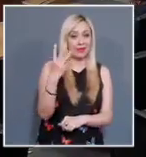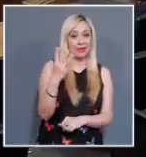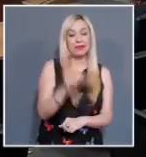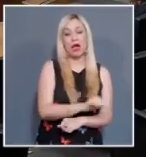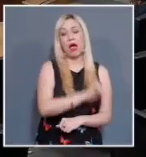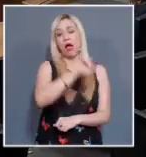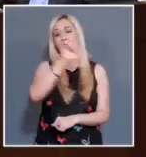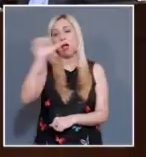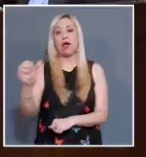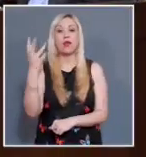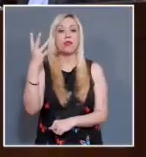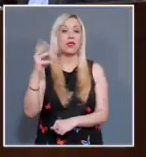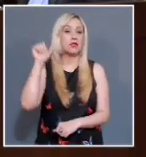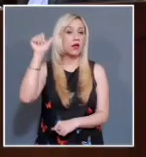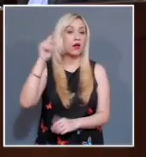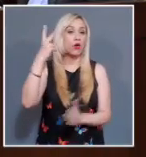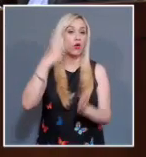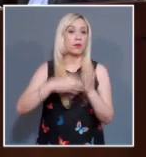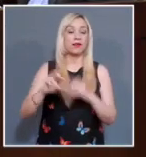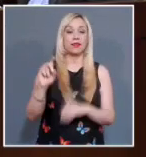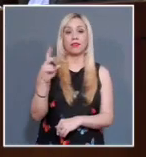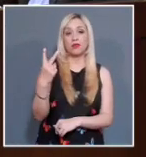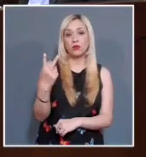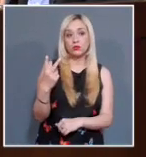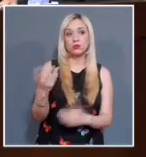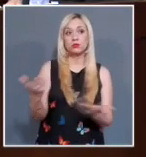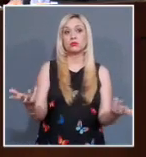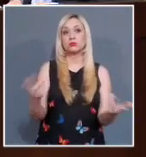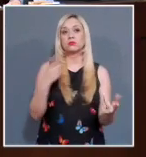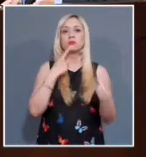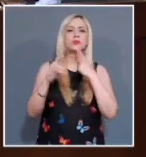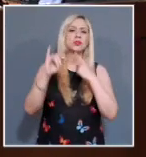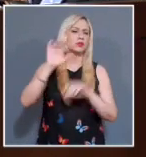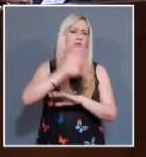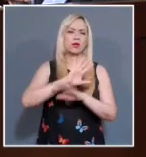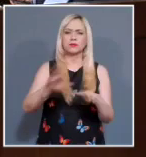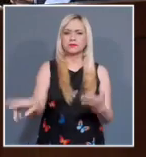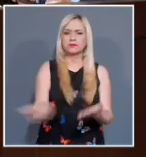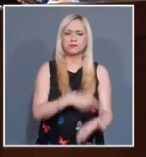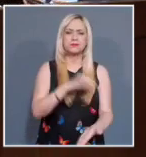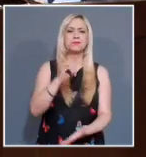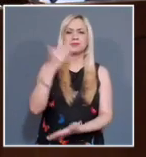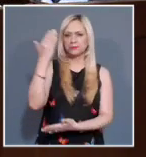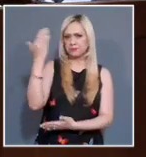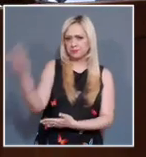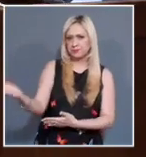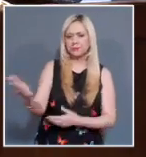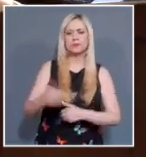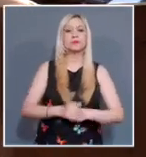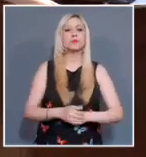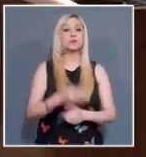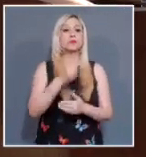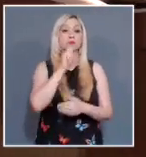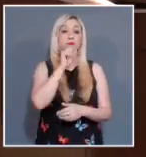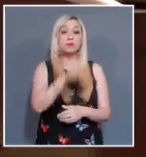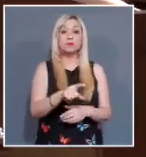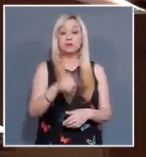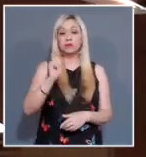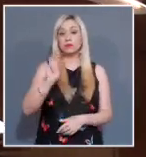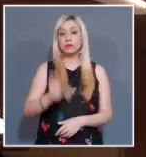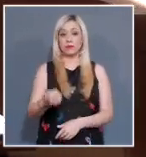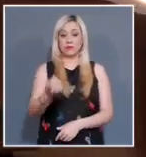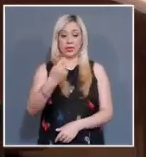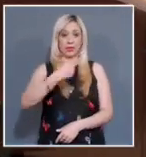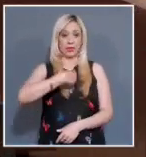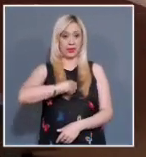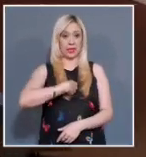2032 también confirmó un acuerdo del INE que reconoce la identidad de género de las personas no binarias en su credencial para votar